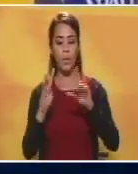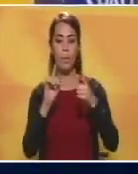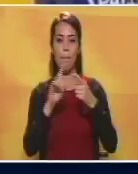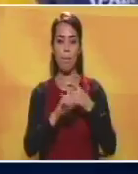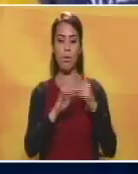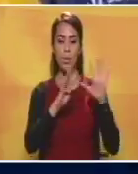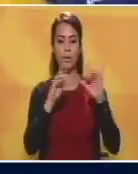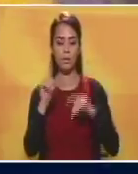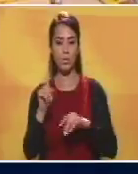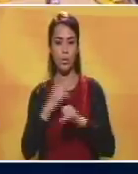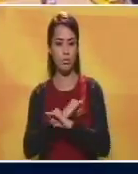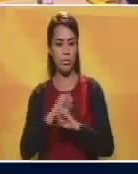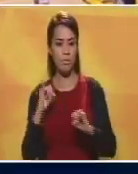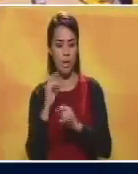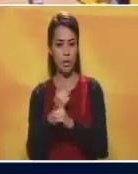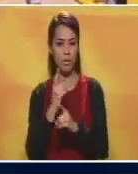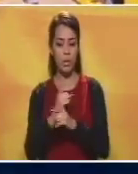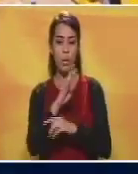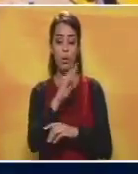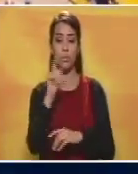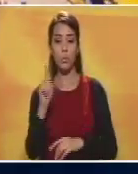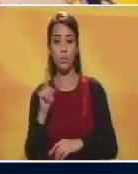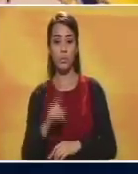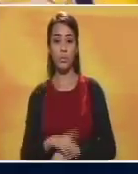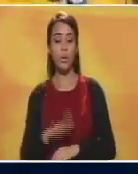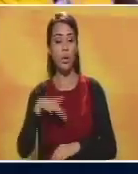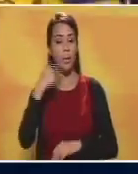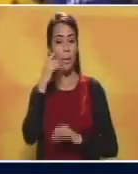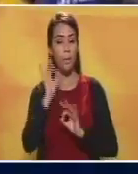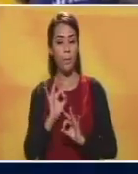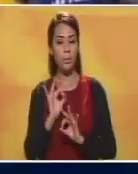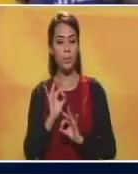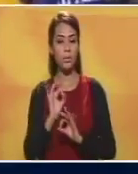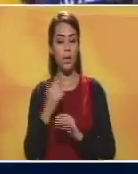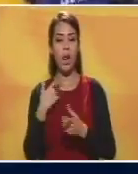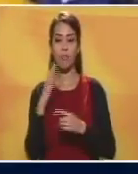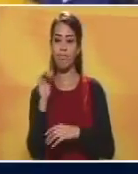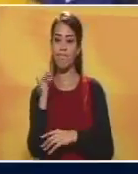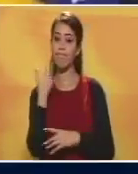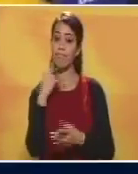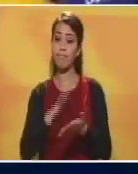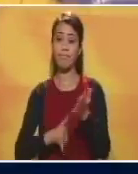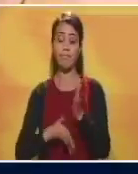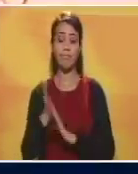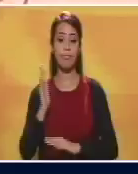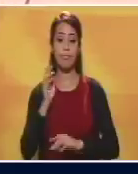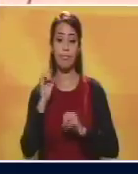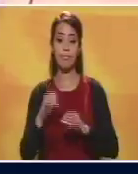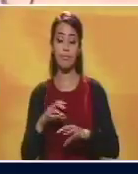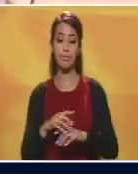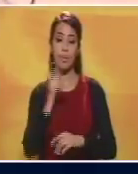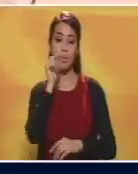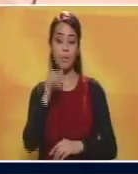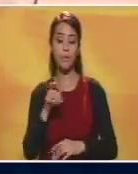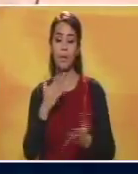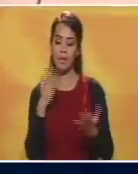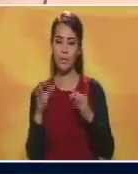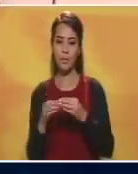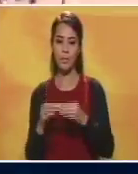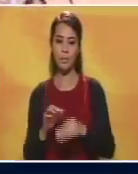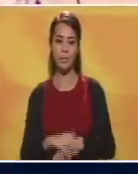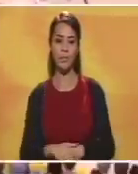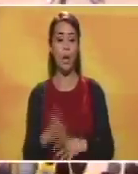y culminar la serie 4-1 en lo que pudo ser la despedida de Manu Ginóbili del tabloncillo. Los